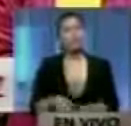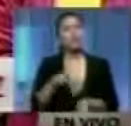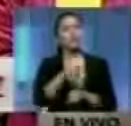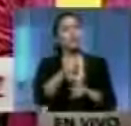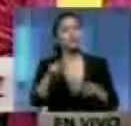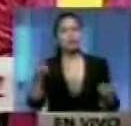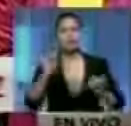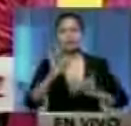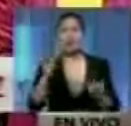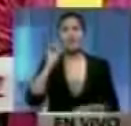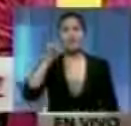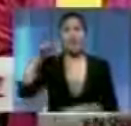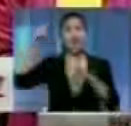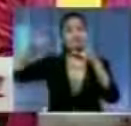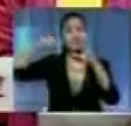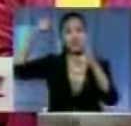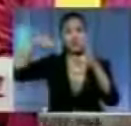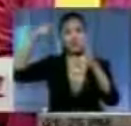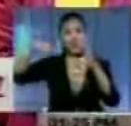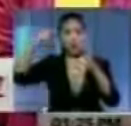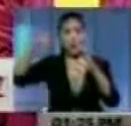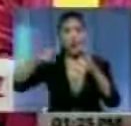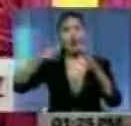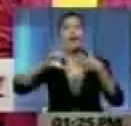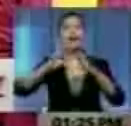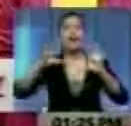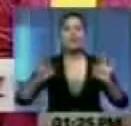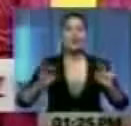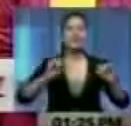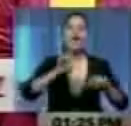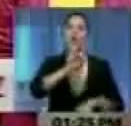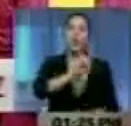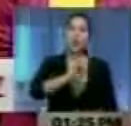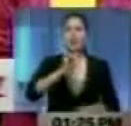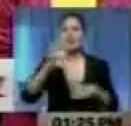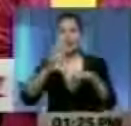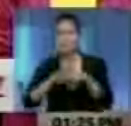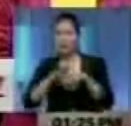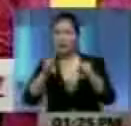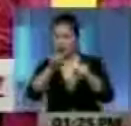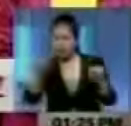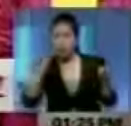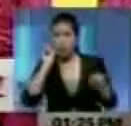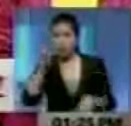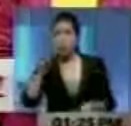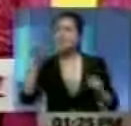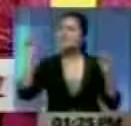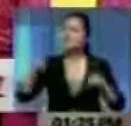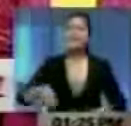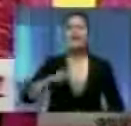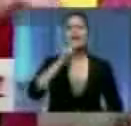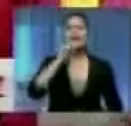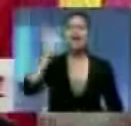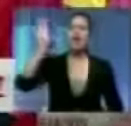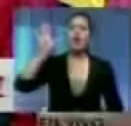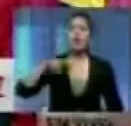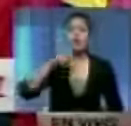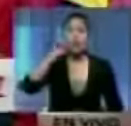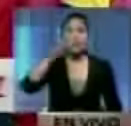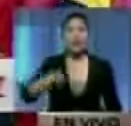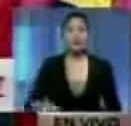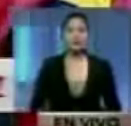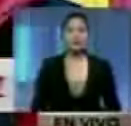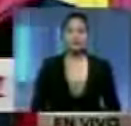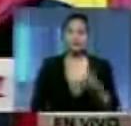¿Ustedes vieron el videoforo en cadena del lunes y el martes? Levanten la mano los que pudieron verlo.